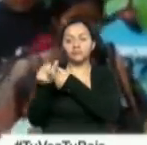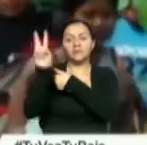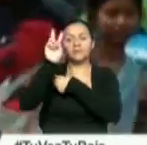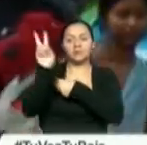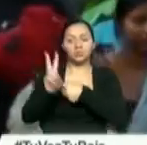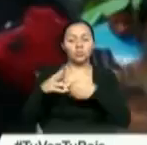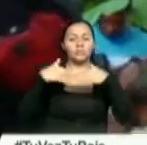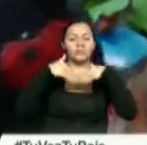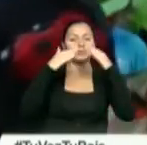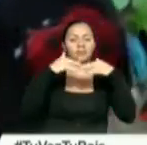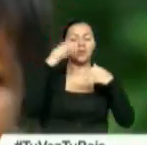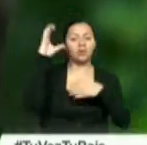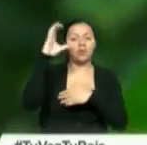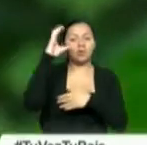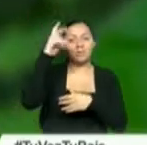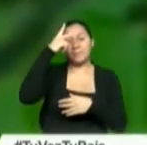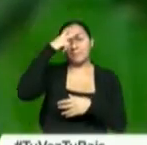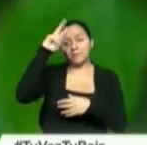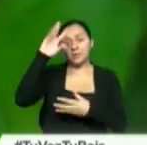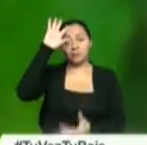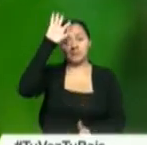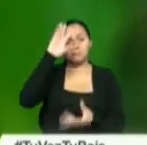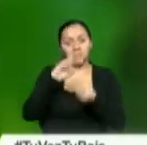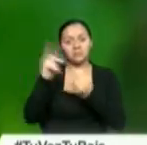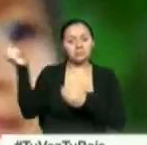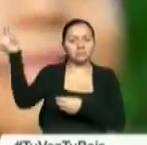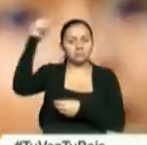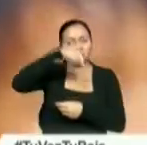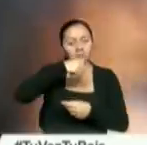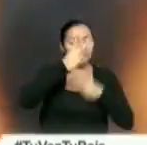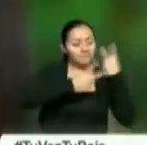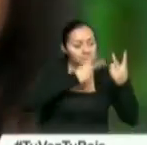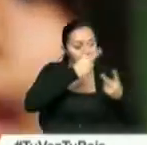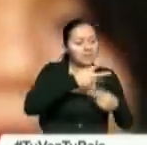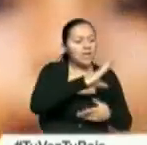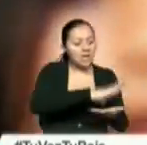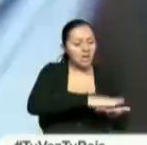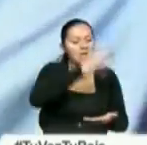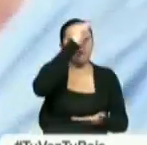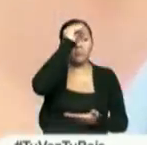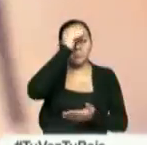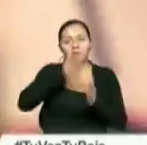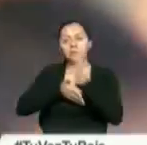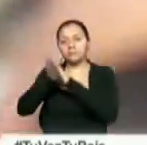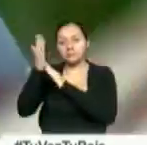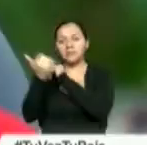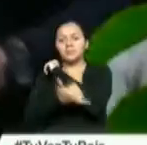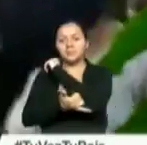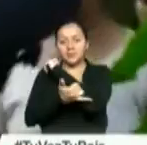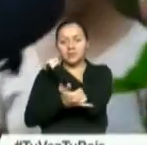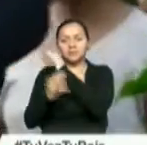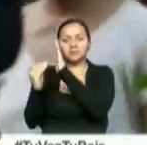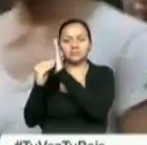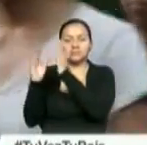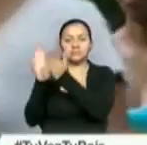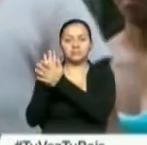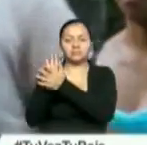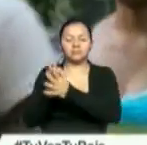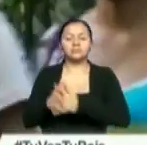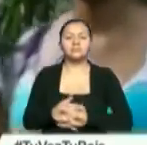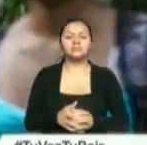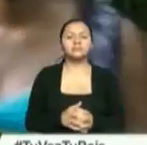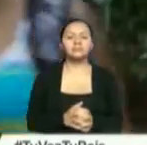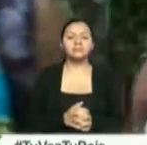colombia méxico entre otras han visitado las instalaciones para conocer de cerca su modelo de gestión y anularlo en